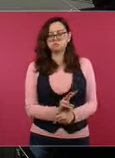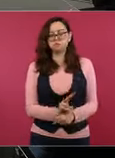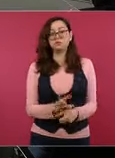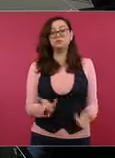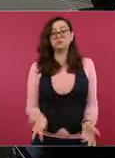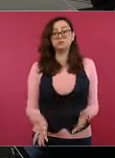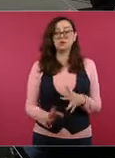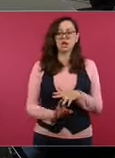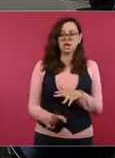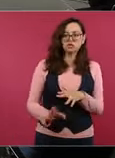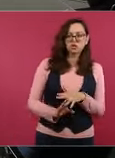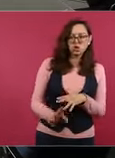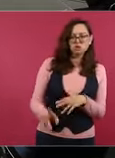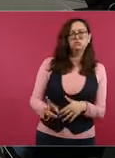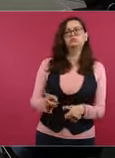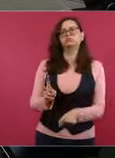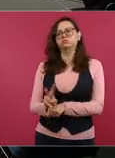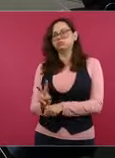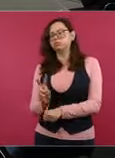hemos